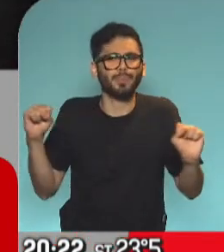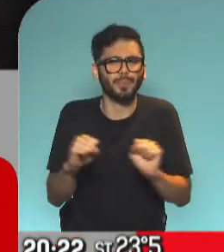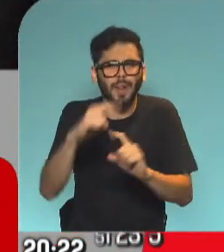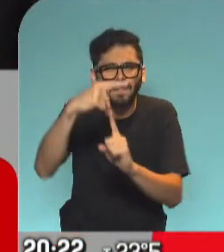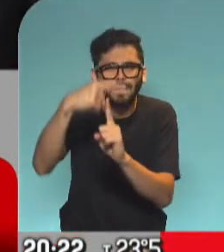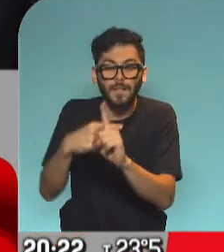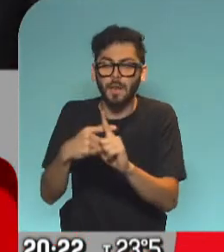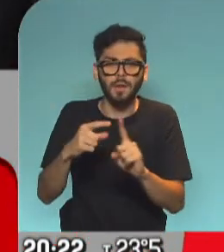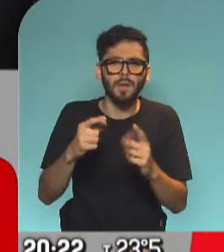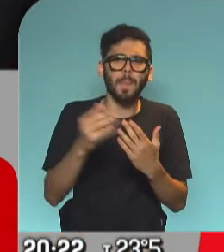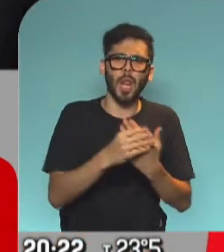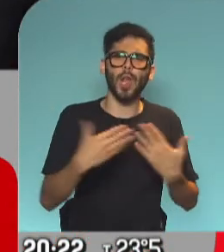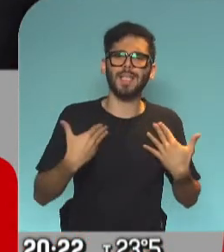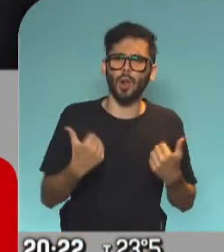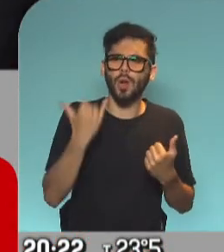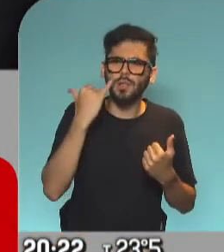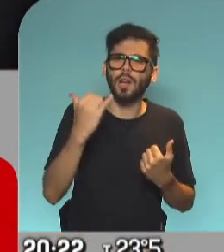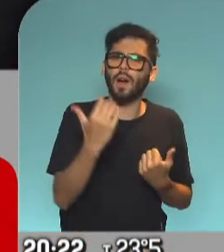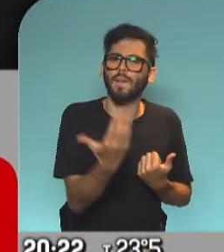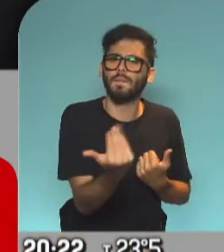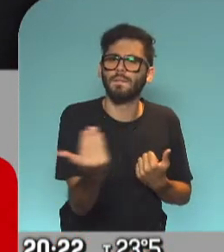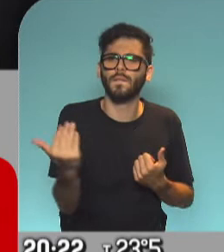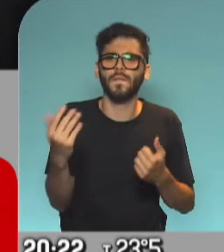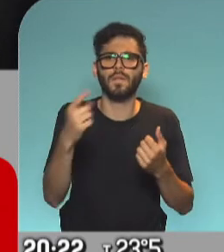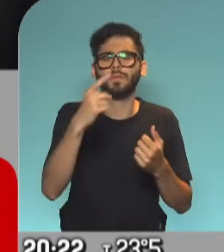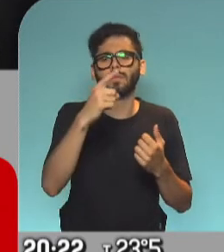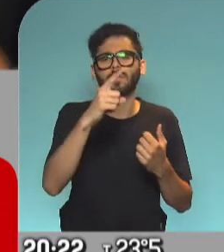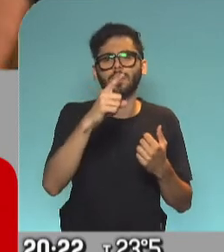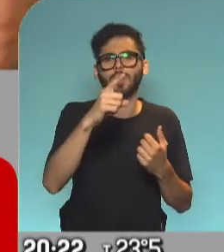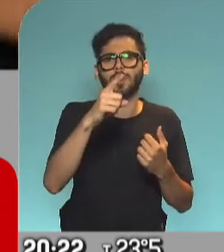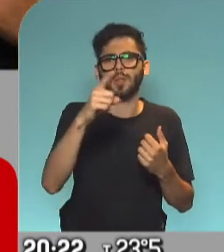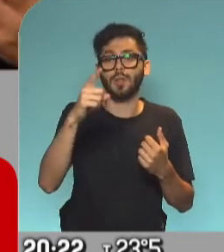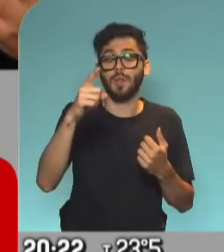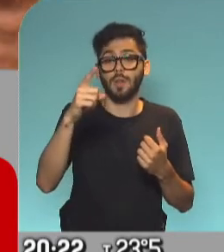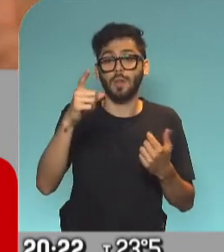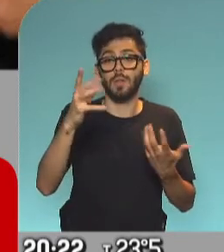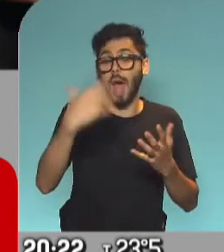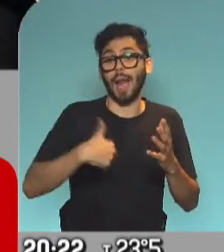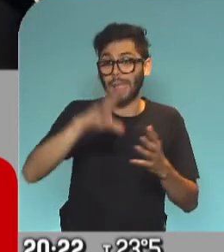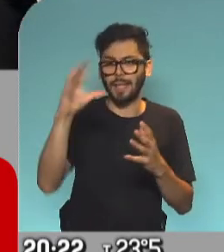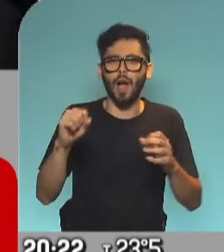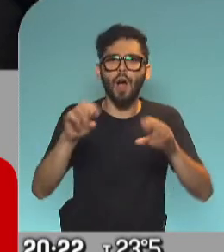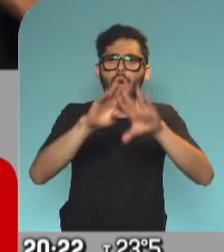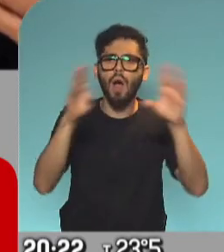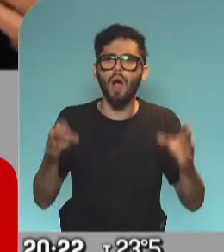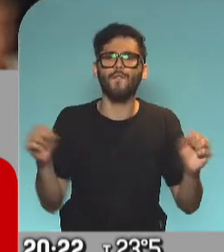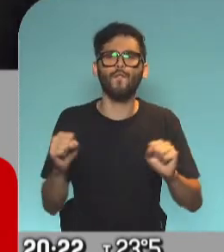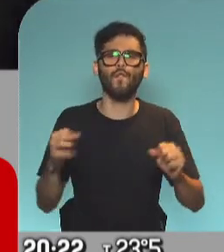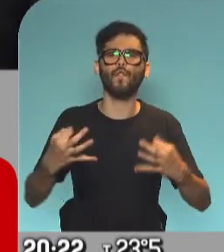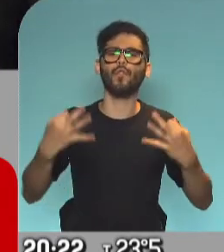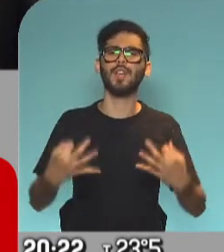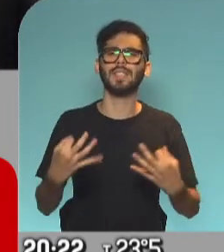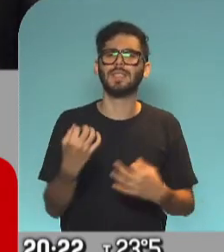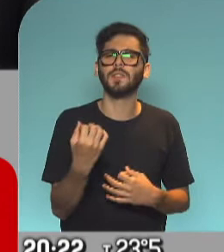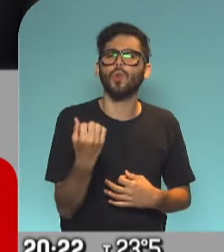Salud tiene hecho un relevamiento de la cantidad de freezers que hay que hay en la Argentina y que los gobiernos